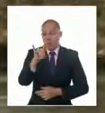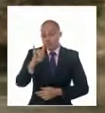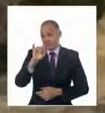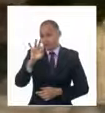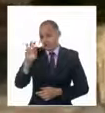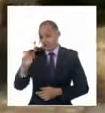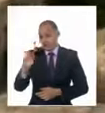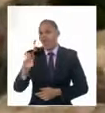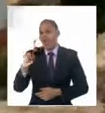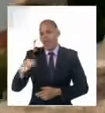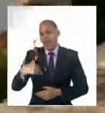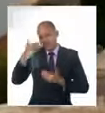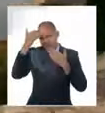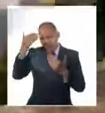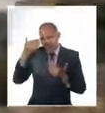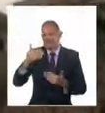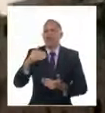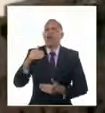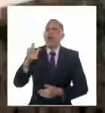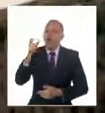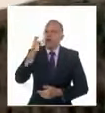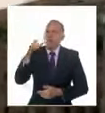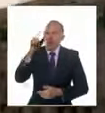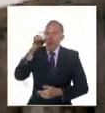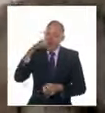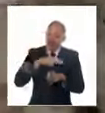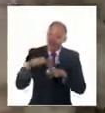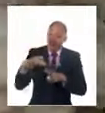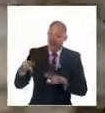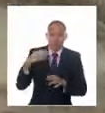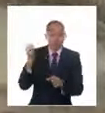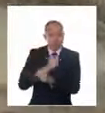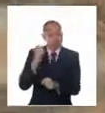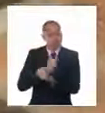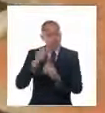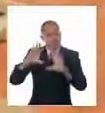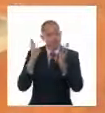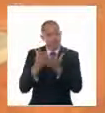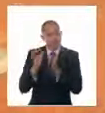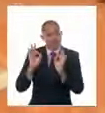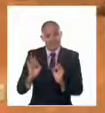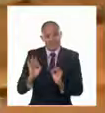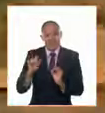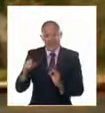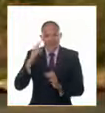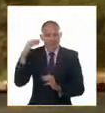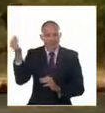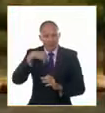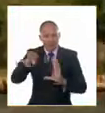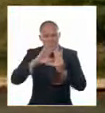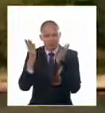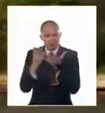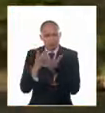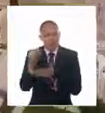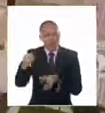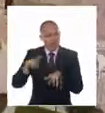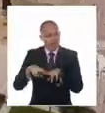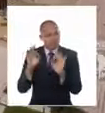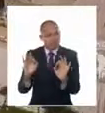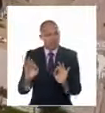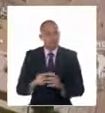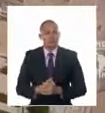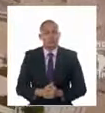que se debe sin dudas a los desvelos de este hombre con vocación autodidacta, convertido en uno de los más grandes eruditos que ha tenido Cuba.